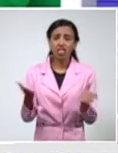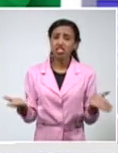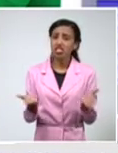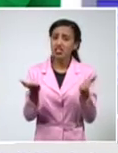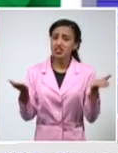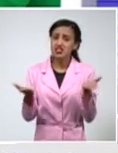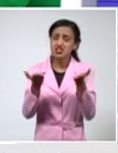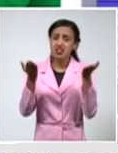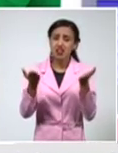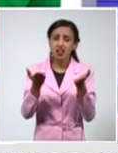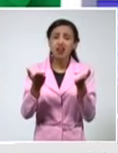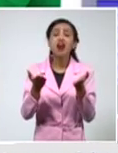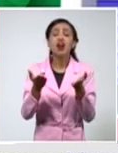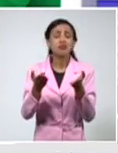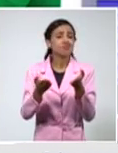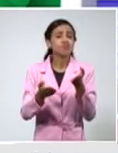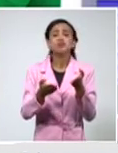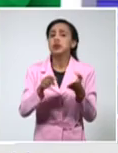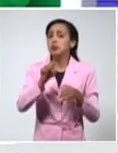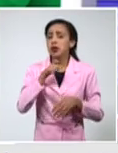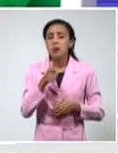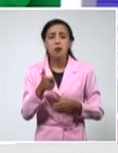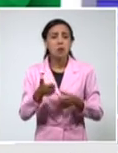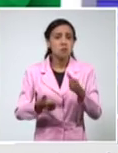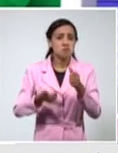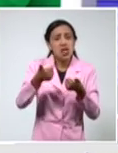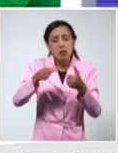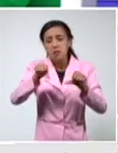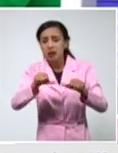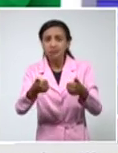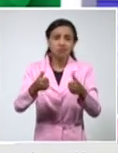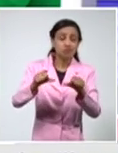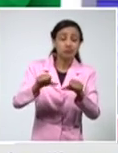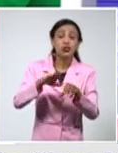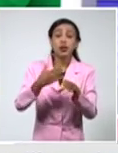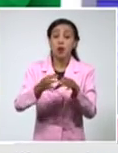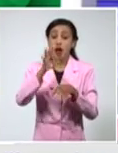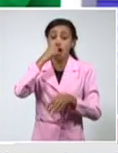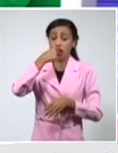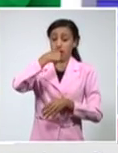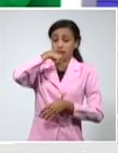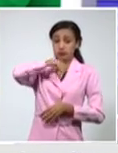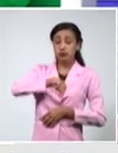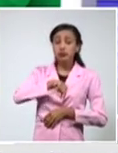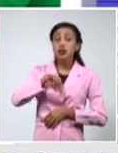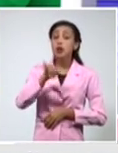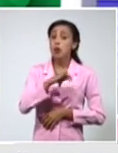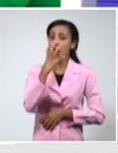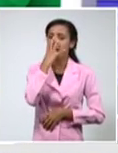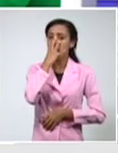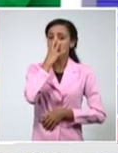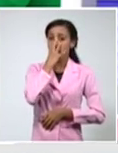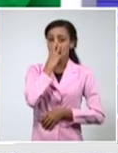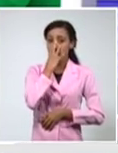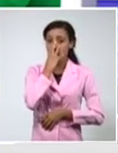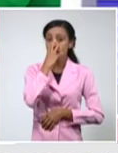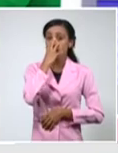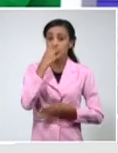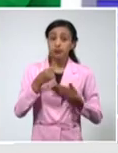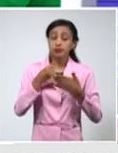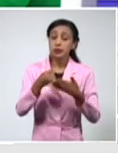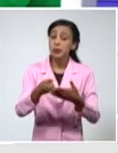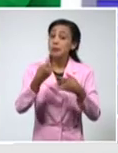tanto tórpida que incluso fue necesario intubarlo y ventilarlo en un momento determinado, pero